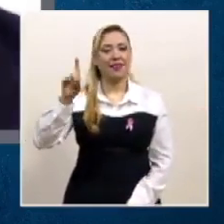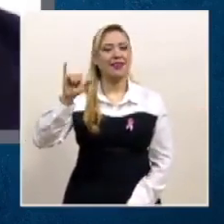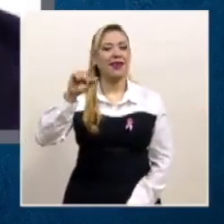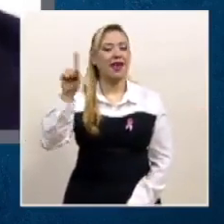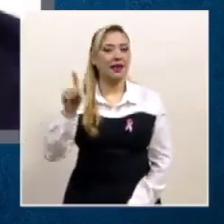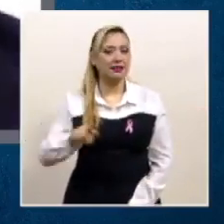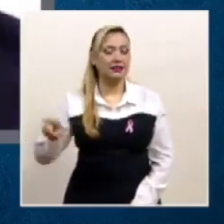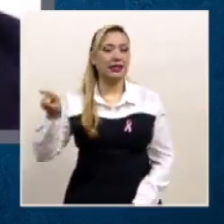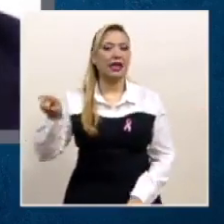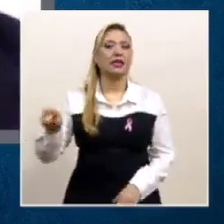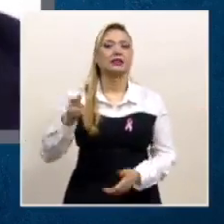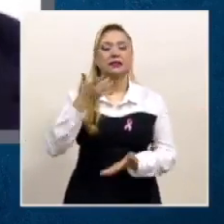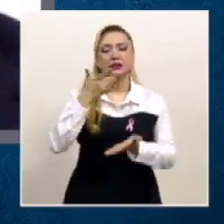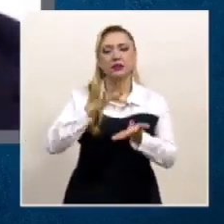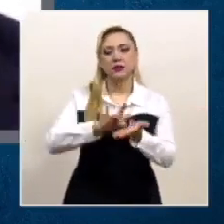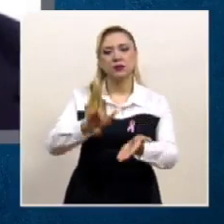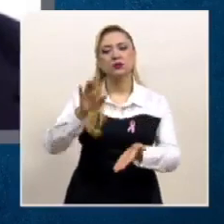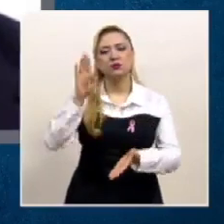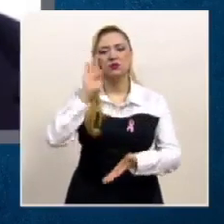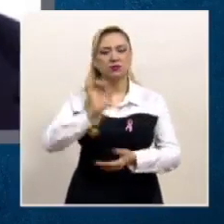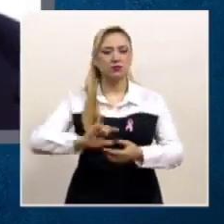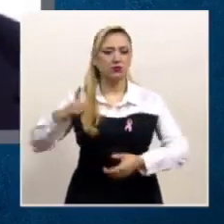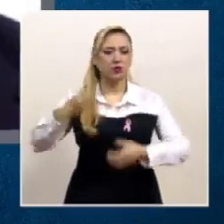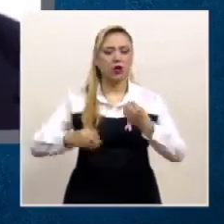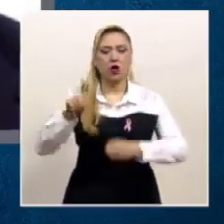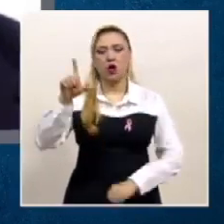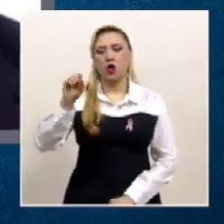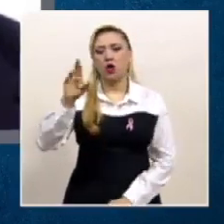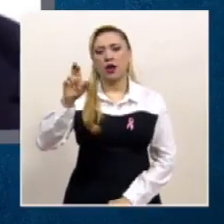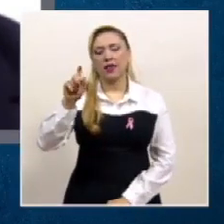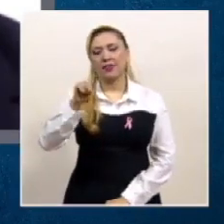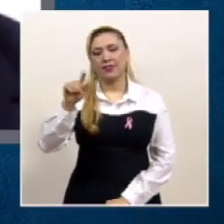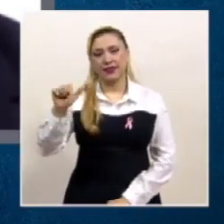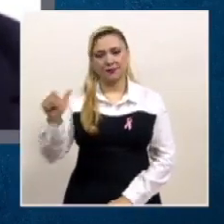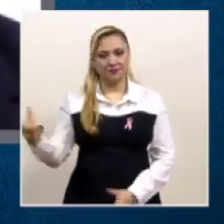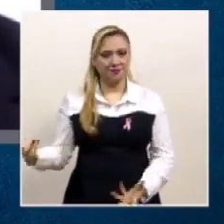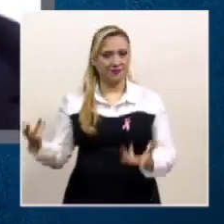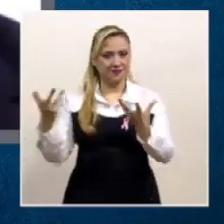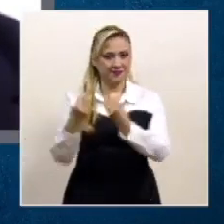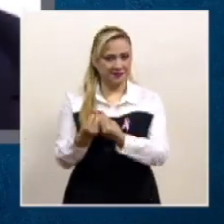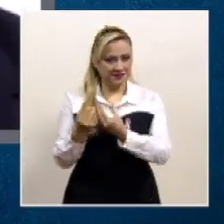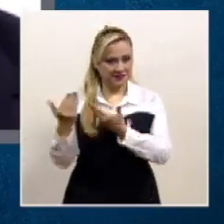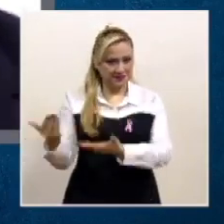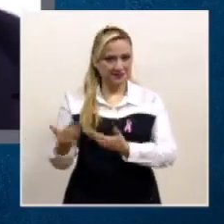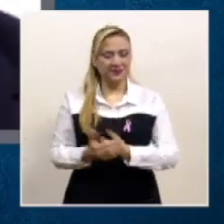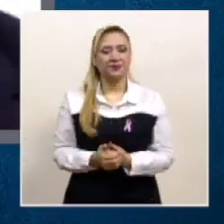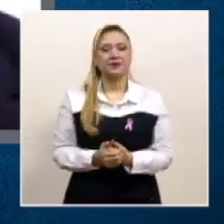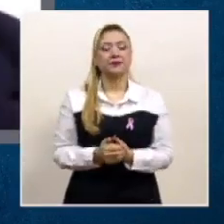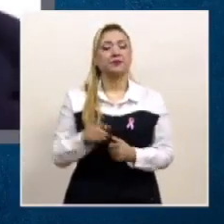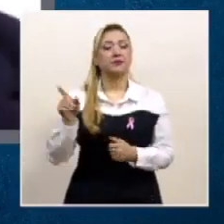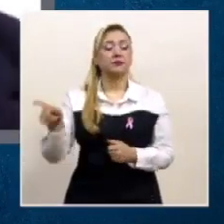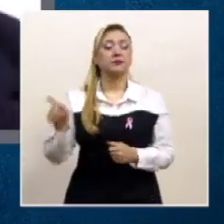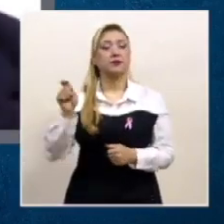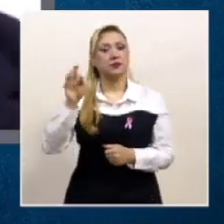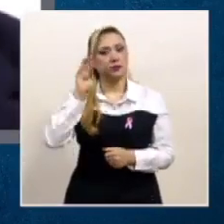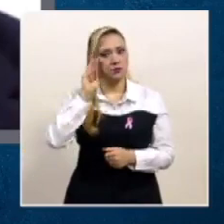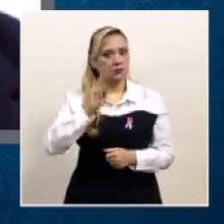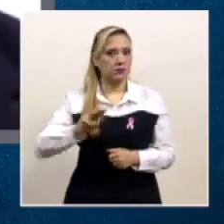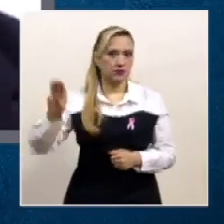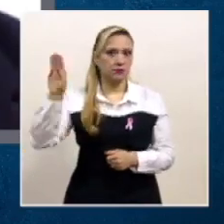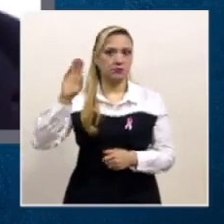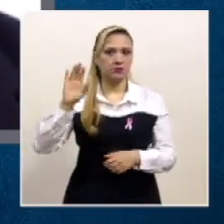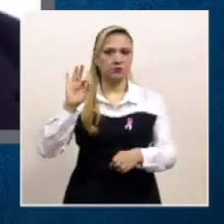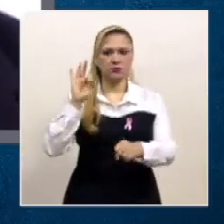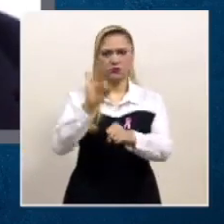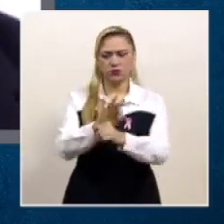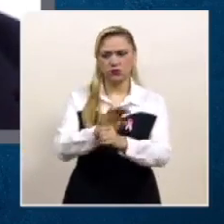secretaria auxiliar en la ponencia de la ministra Loretta Ortiz Alf, aquí en la Suprema Corte de Justicia de la Nación. Mariana es maestra en Protección Internacional de los